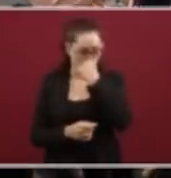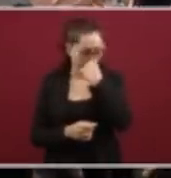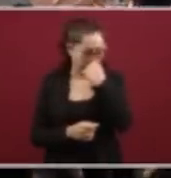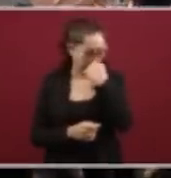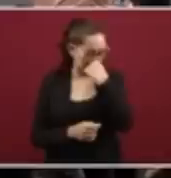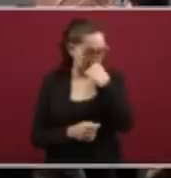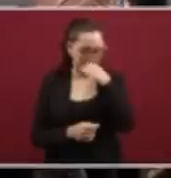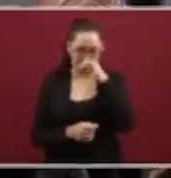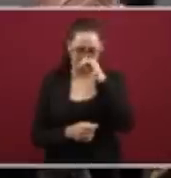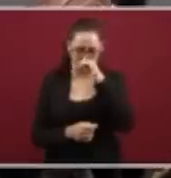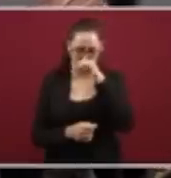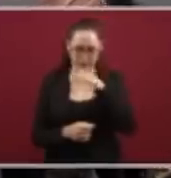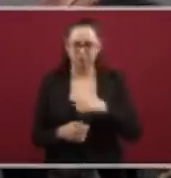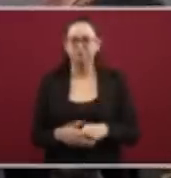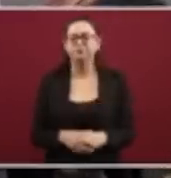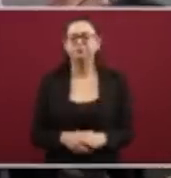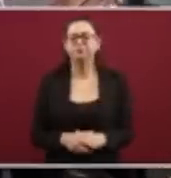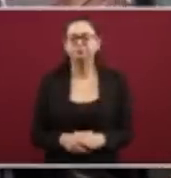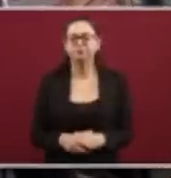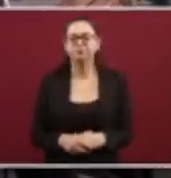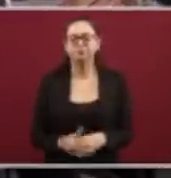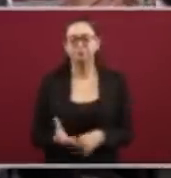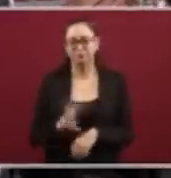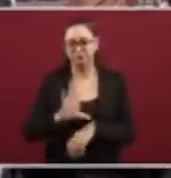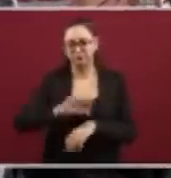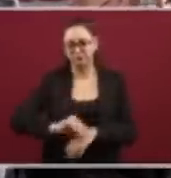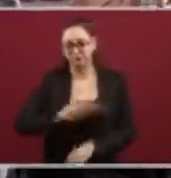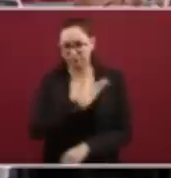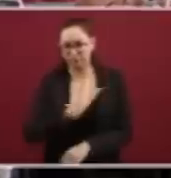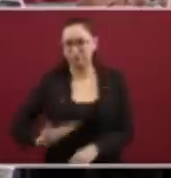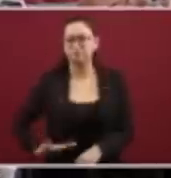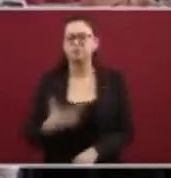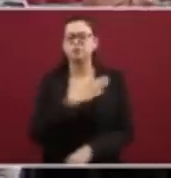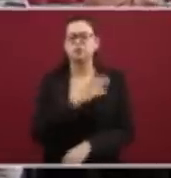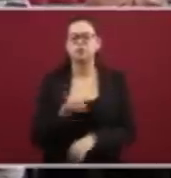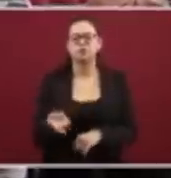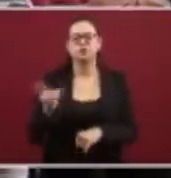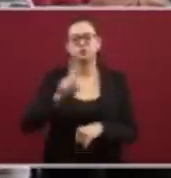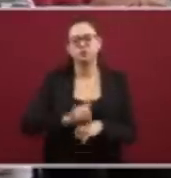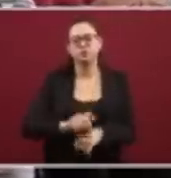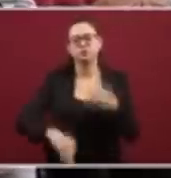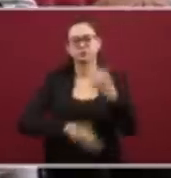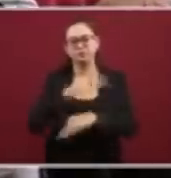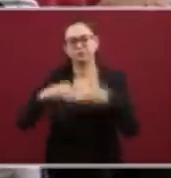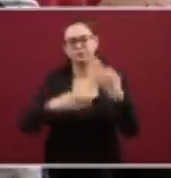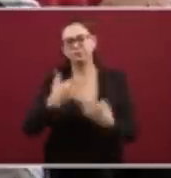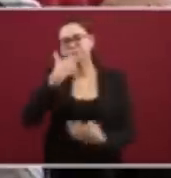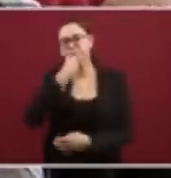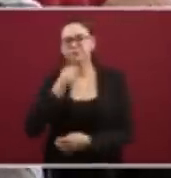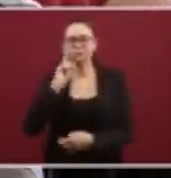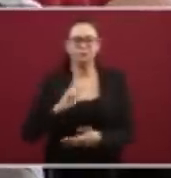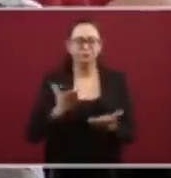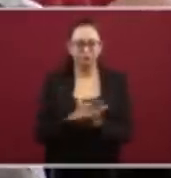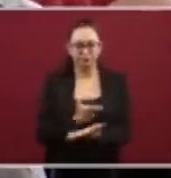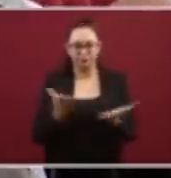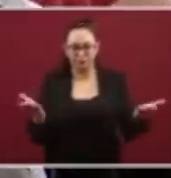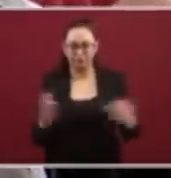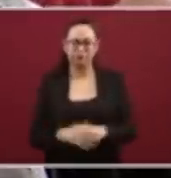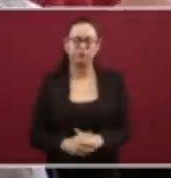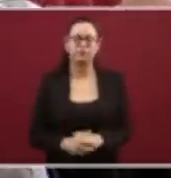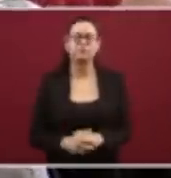con su permiso señor presidente muy buenos días a todas ya todos efectivamente